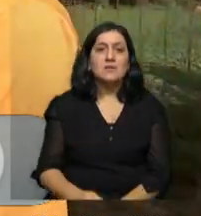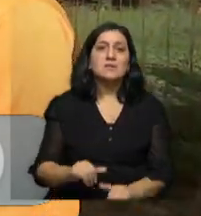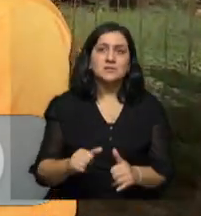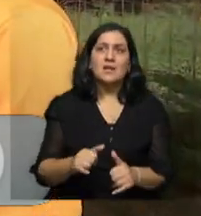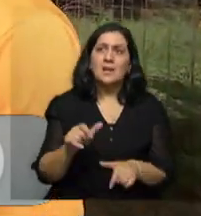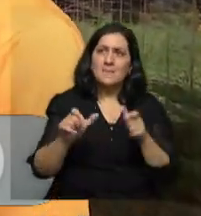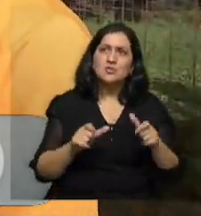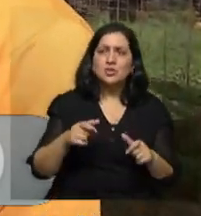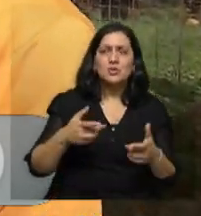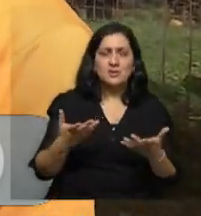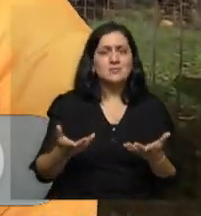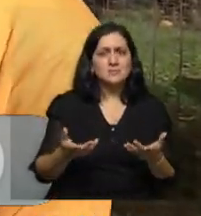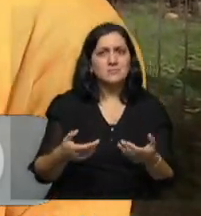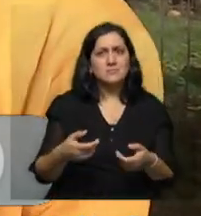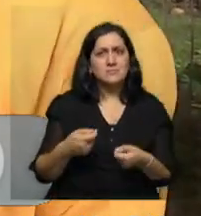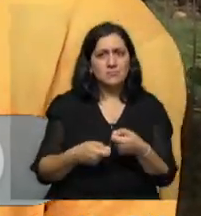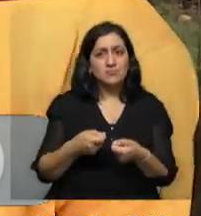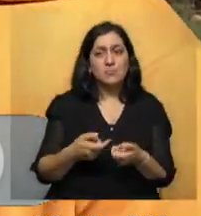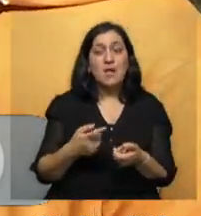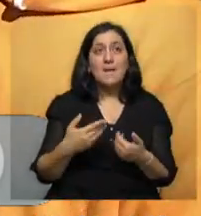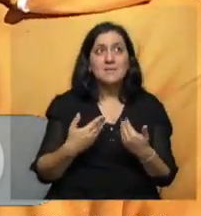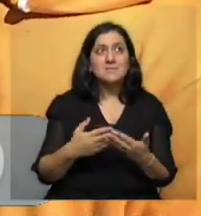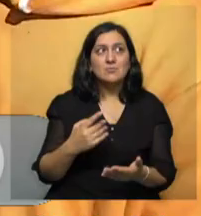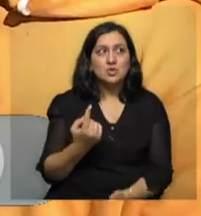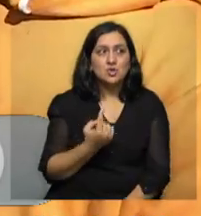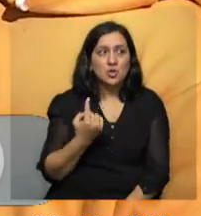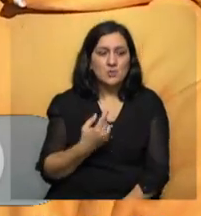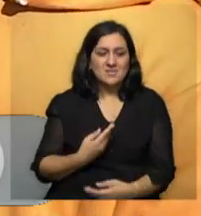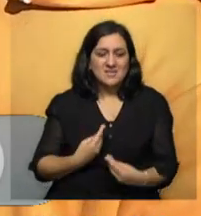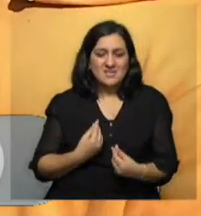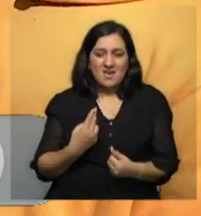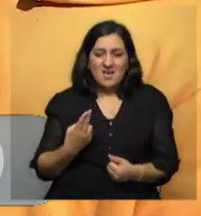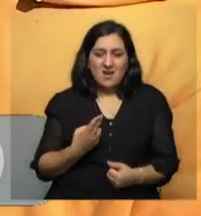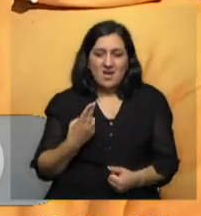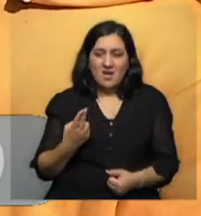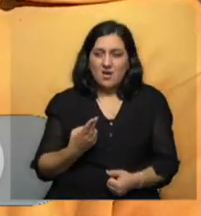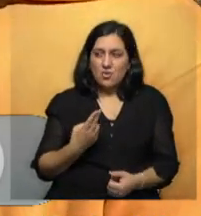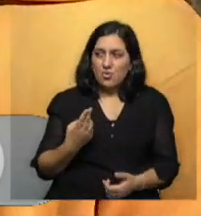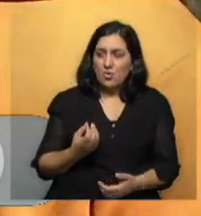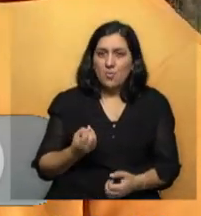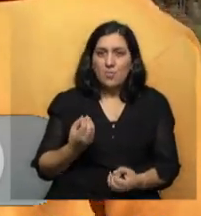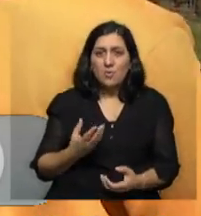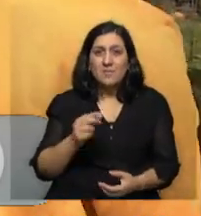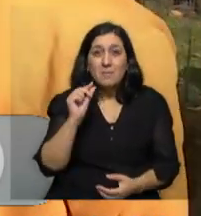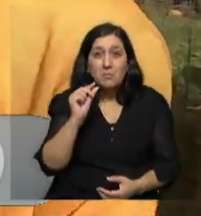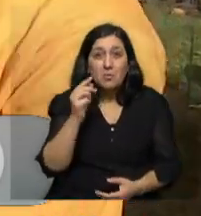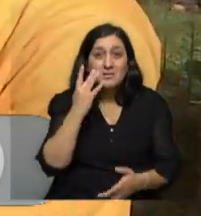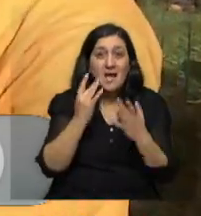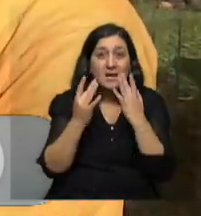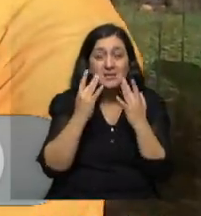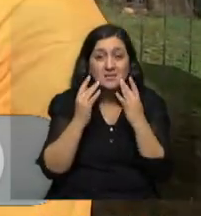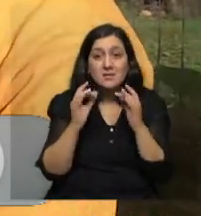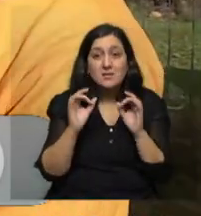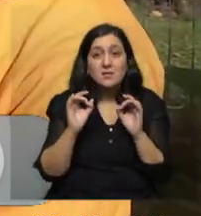al público segura, ¿cómo fue eso? Las primeras veces saliendo solo me sentía raro, sobre todo porque había visto pocos artistas únicamente